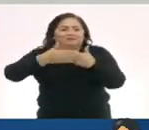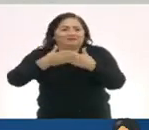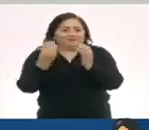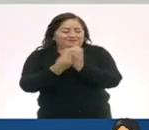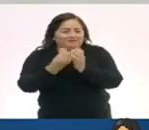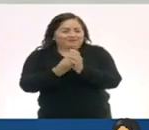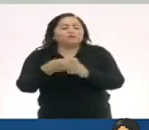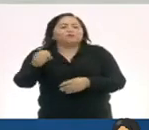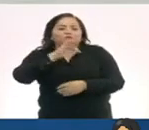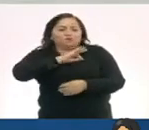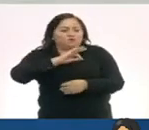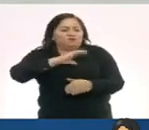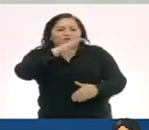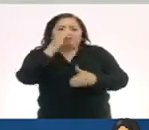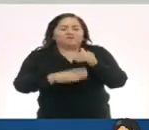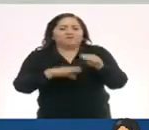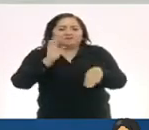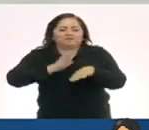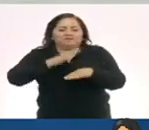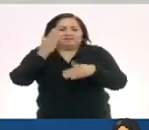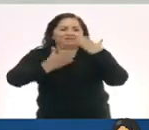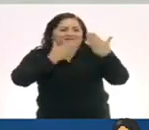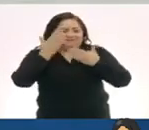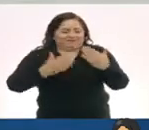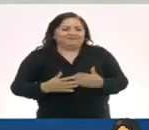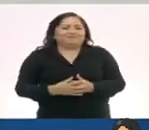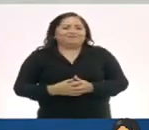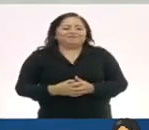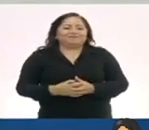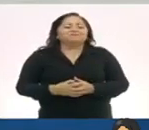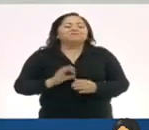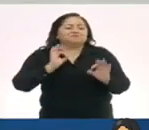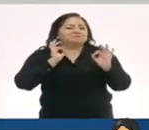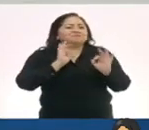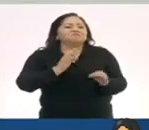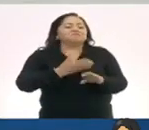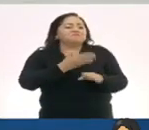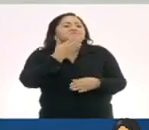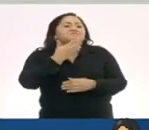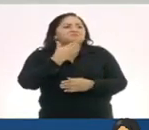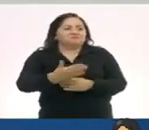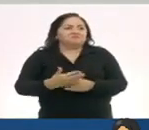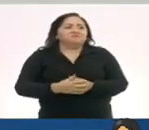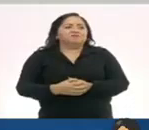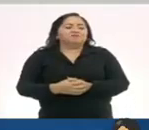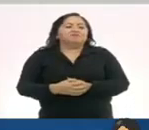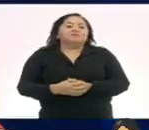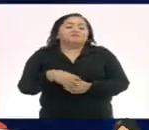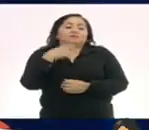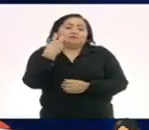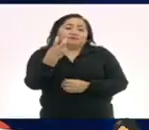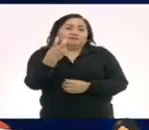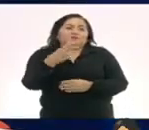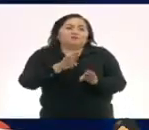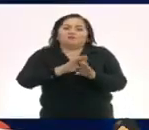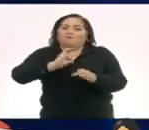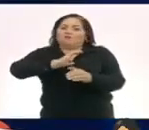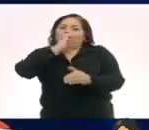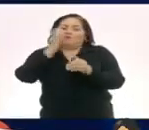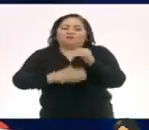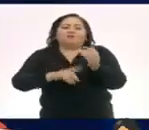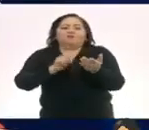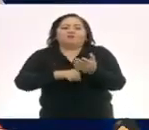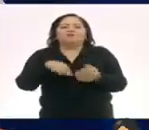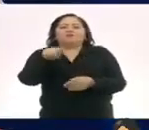clase podamos terminar de resolver nuestro desafío. Perfecto. Muy bien. Pues así es como hemos terminado con